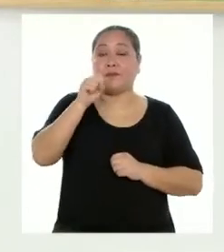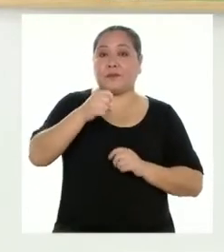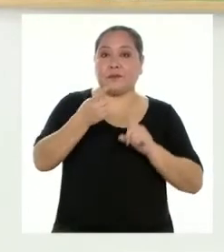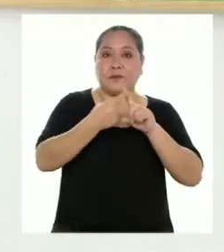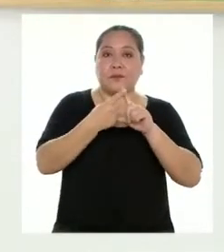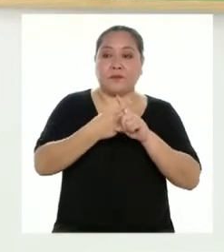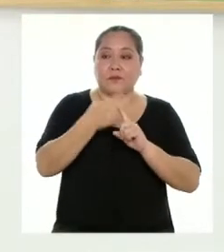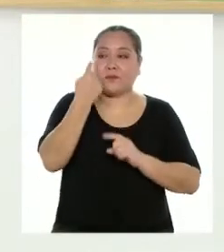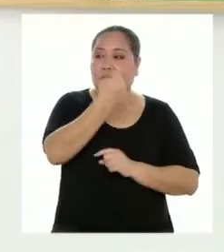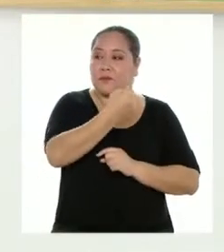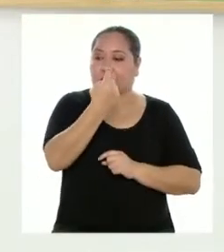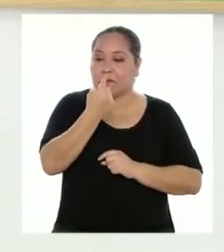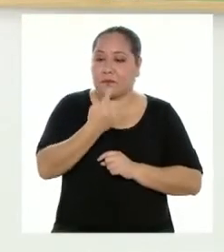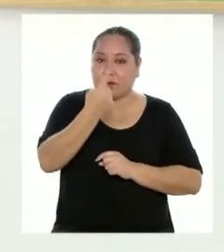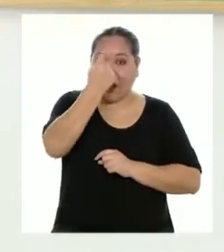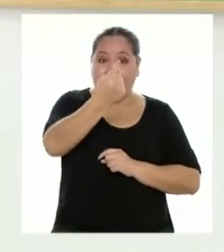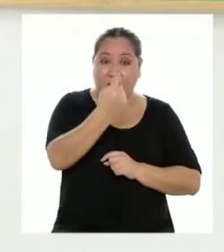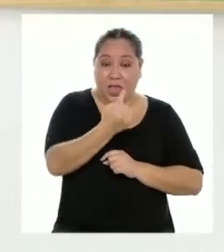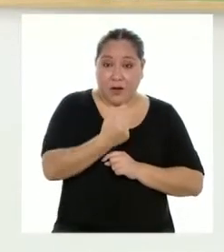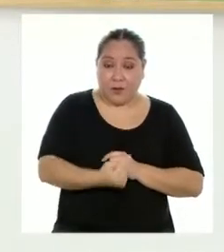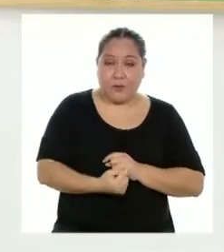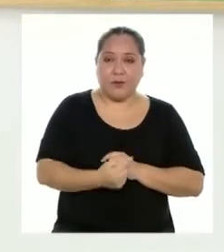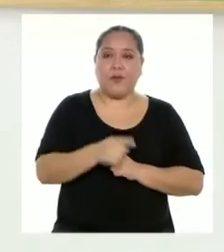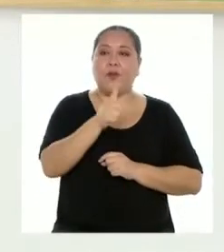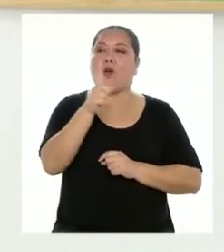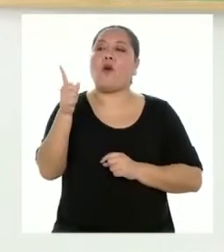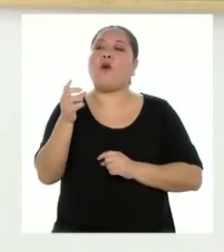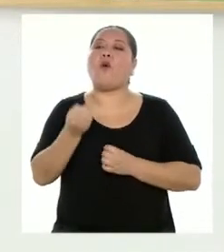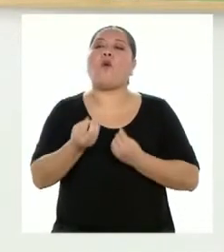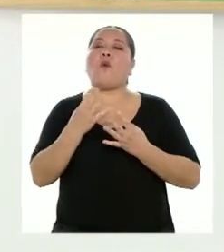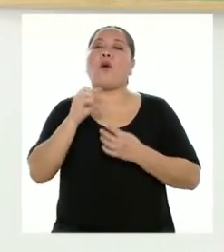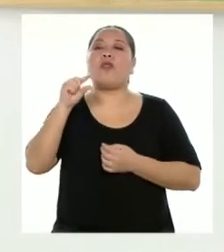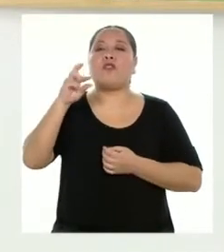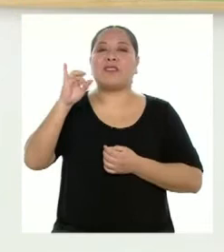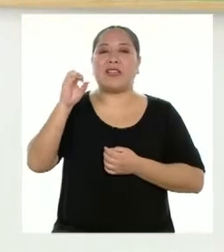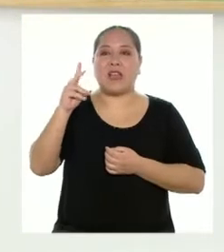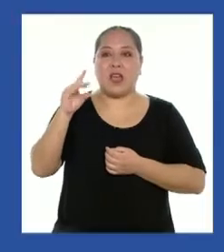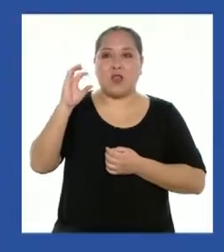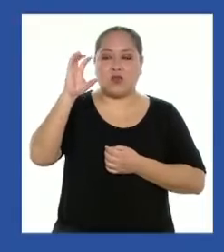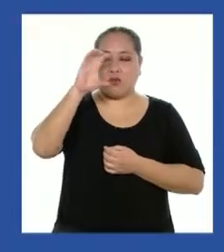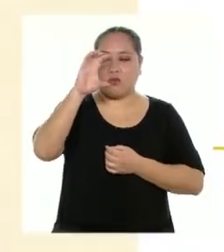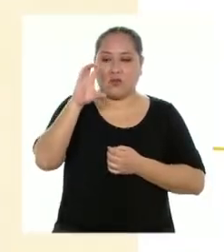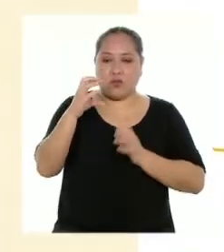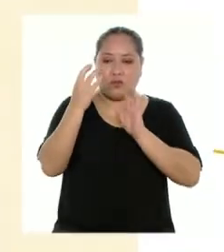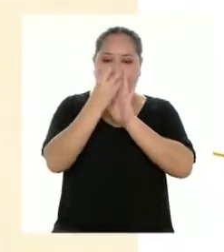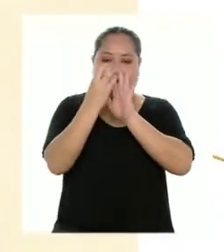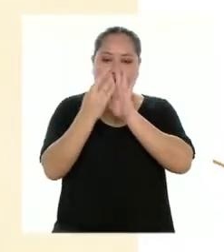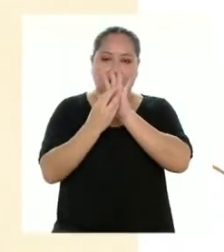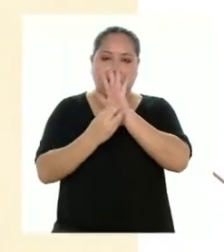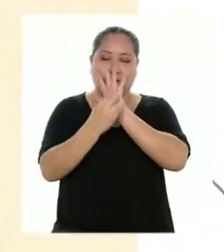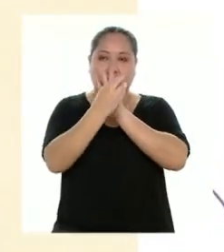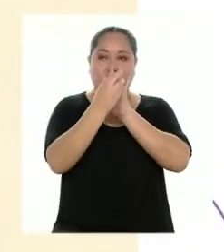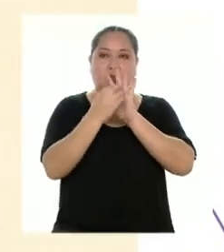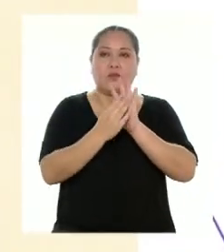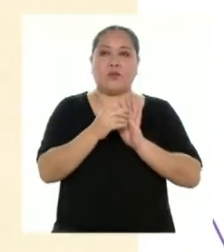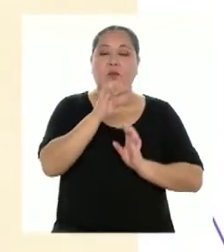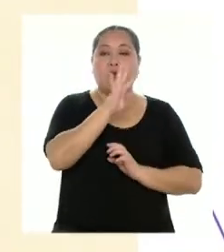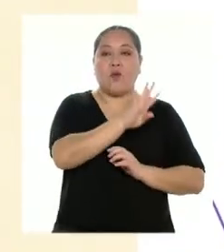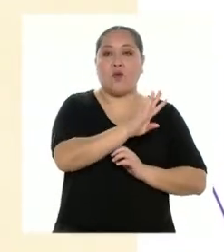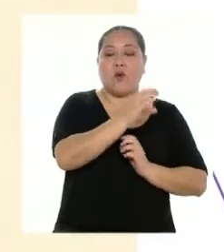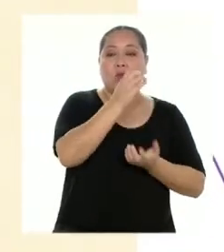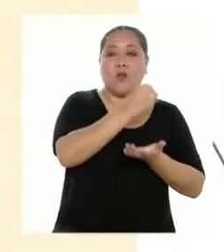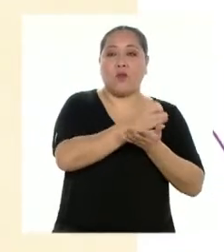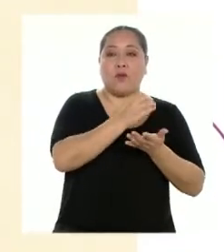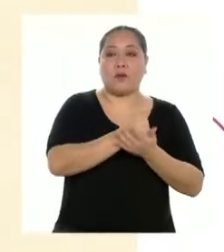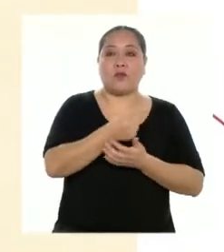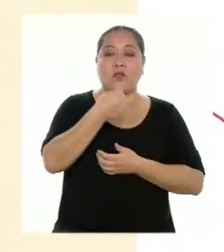12 por cada categoría de vasos de agua y tendrás los grados del segmento circular que obtendrá cada uno. Para 4 vasos multiplico